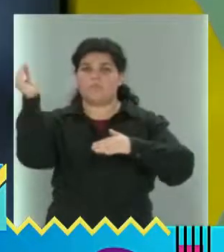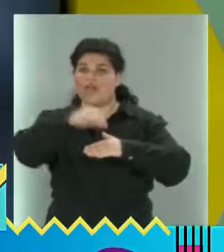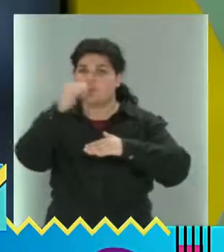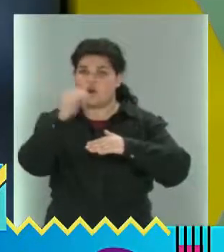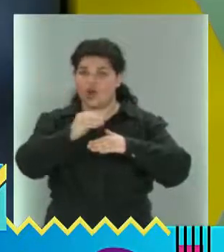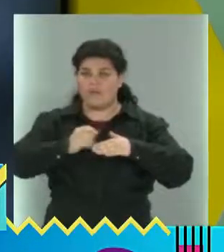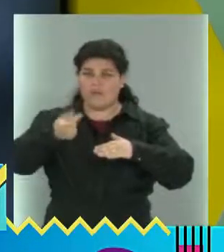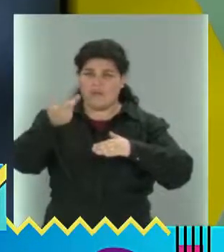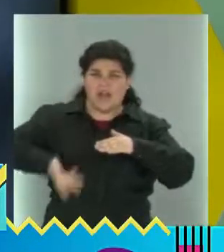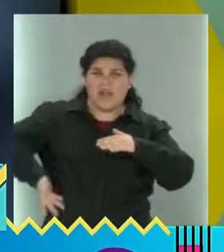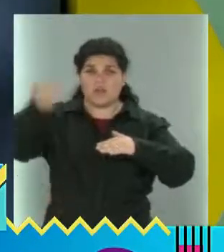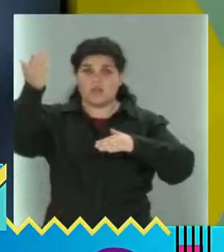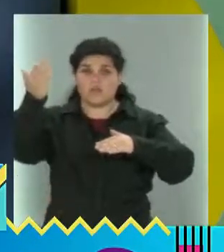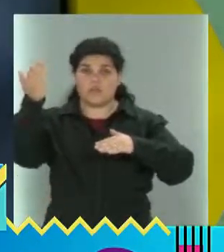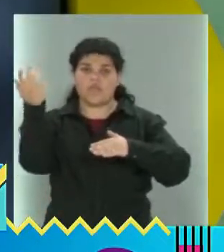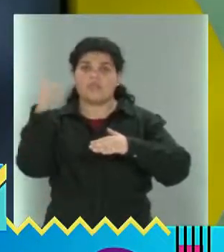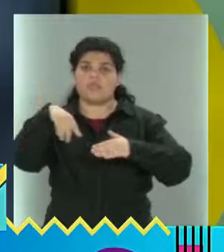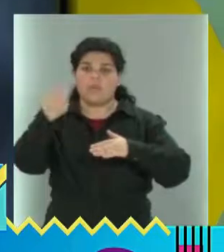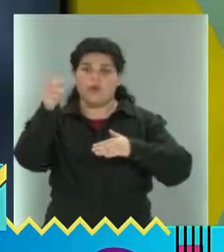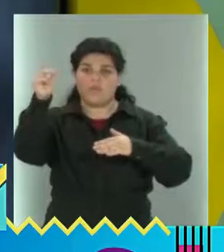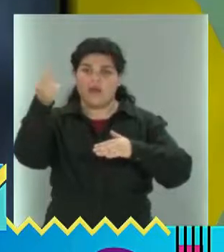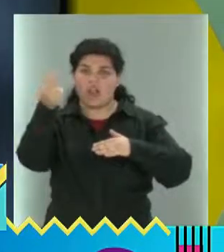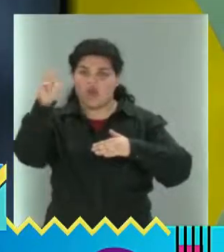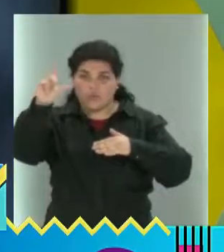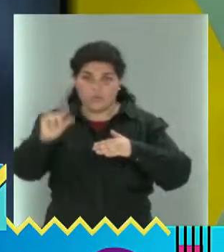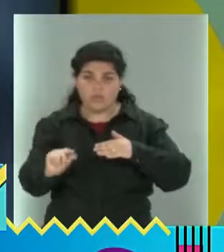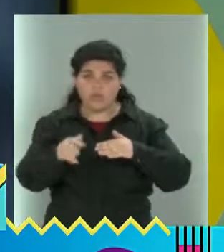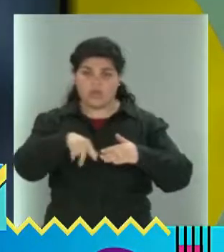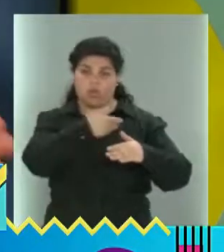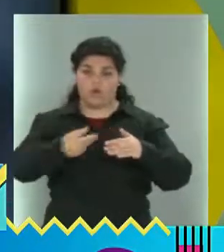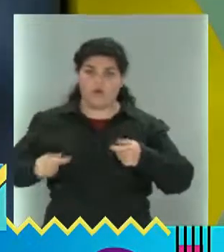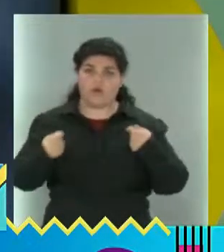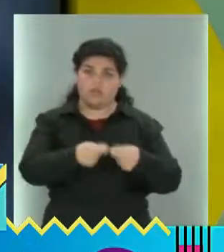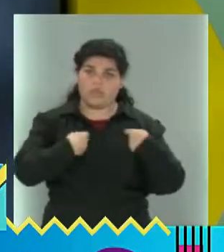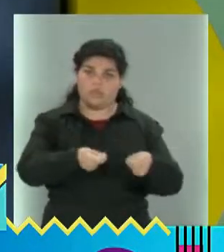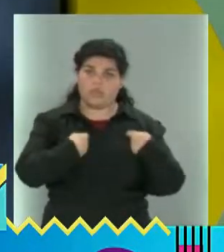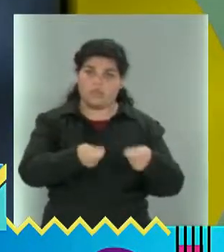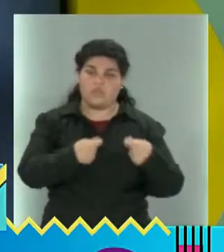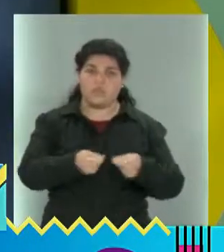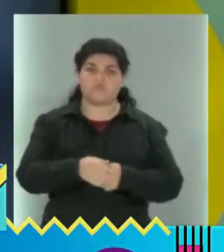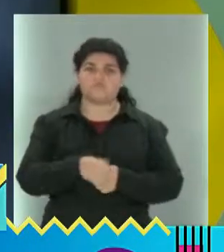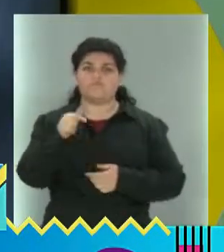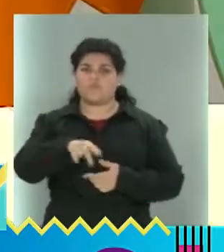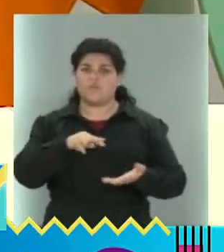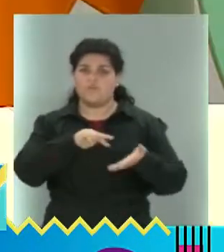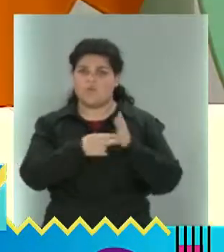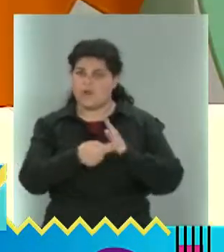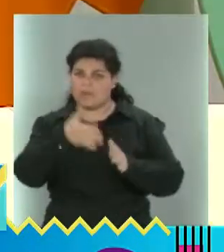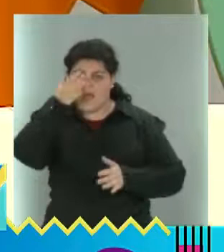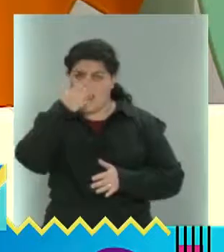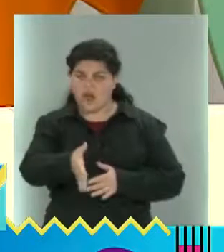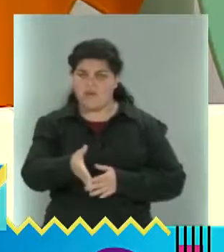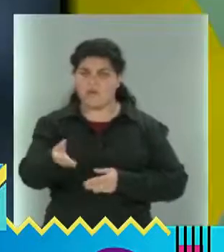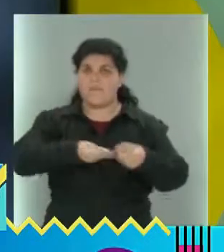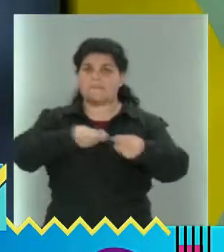subsidiarlo cuando el petróleo bajó. Una de las medidas que tomó este gobierno, que fue una pelea muy fuerte con las petroleras, ojo, con las